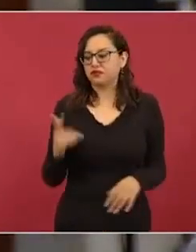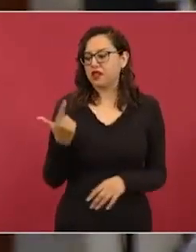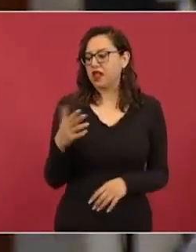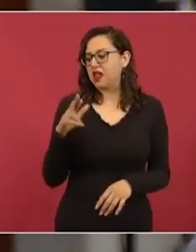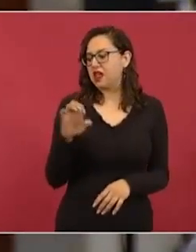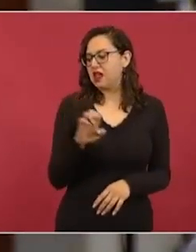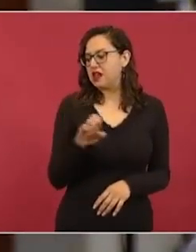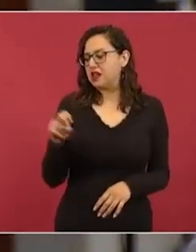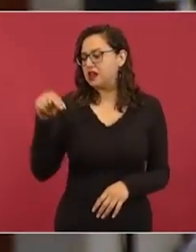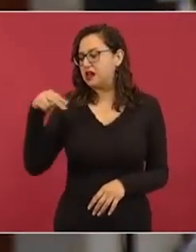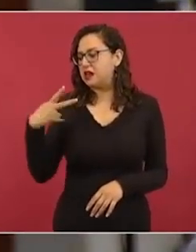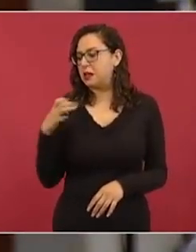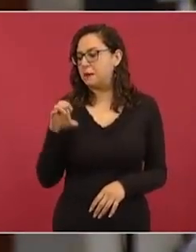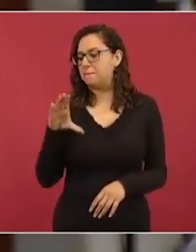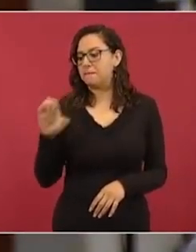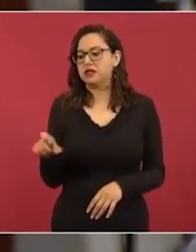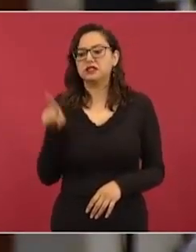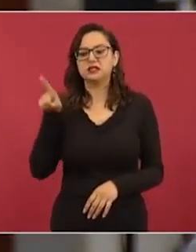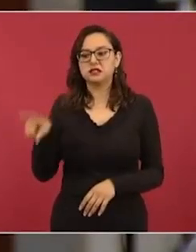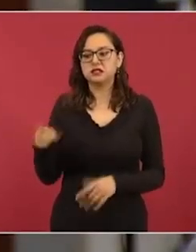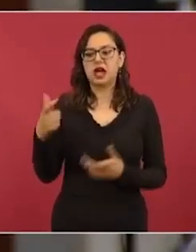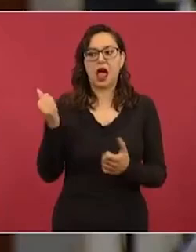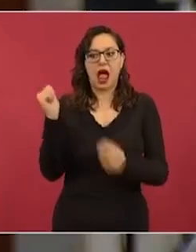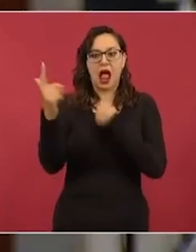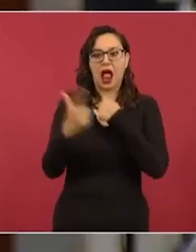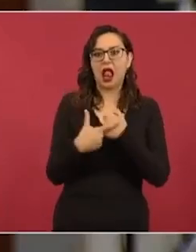para protestar por esto.